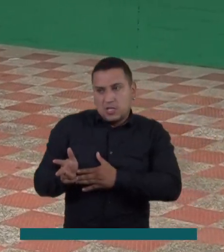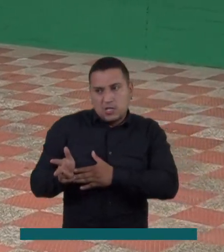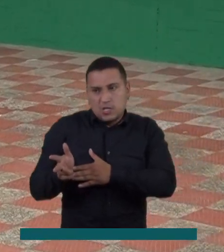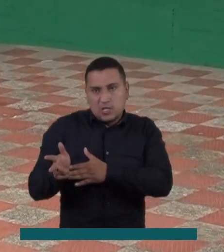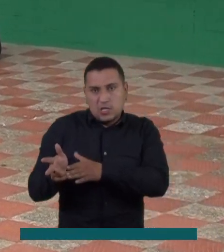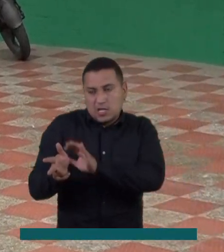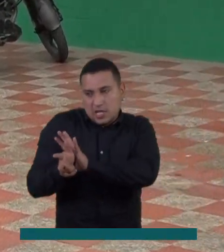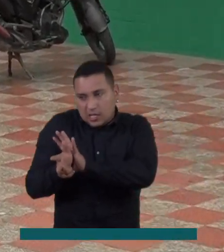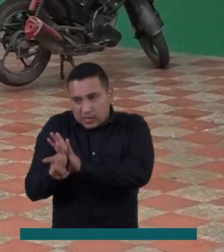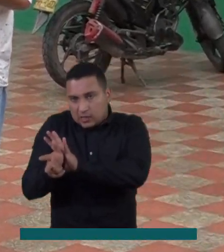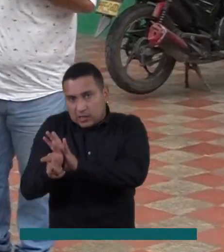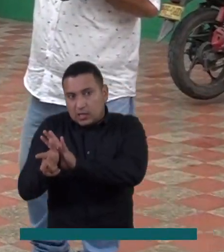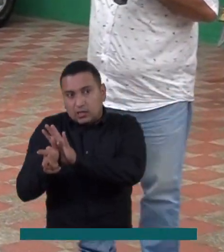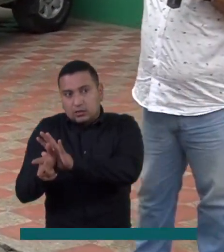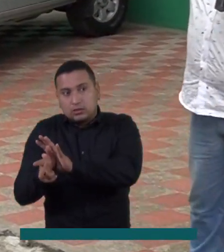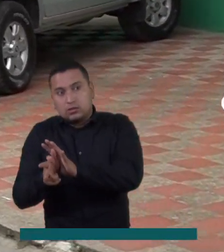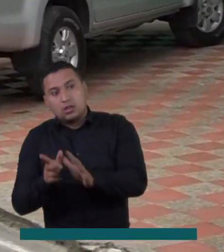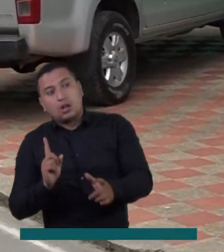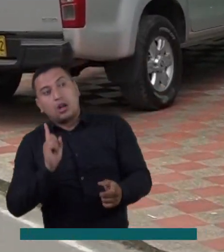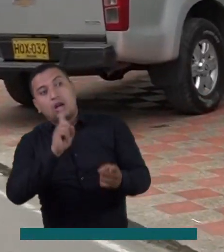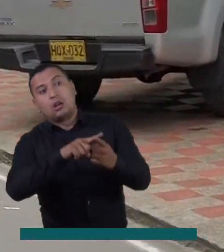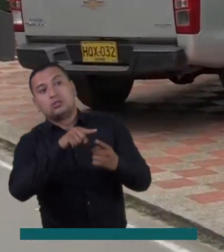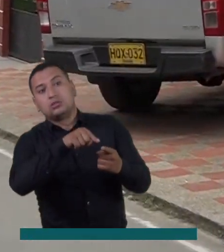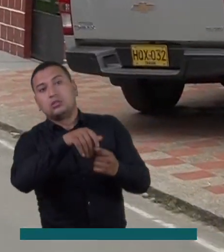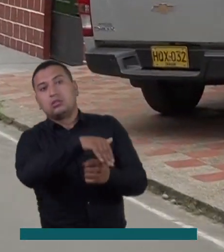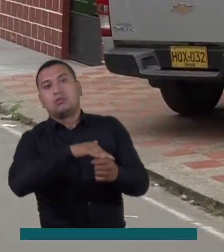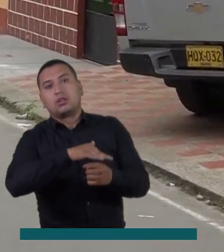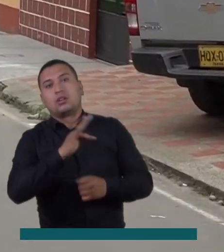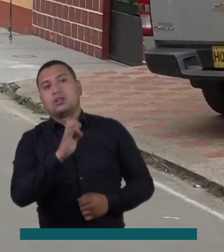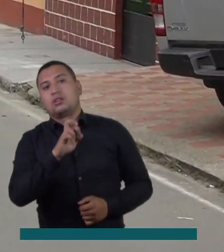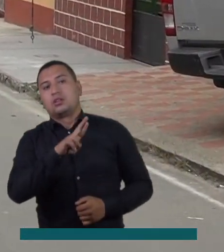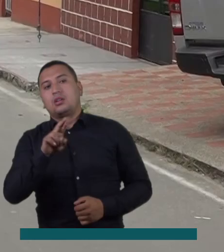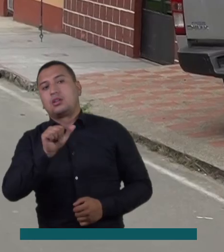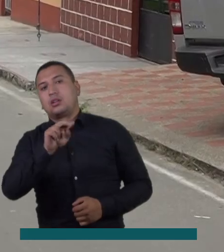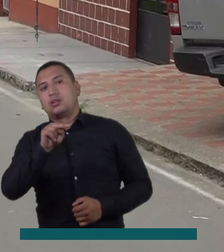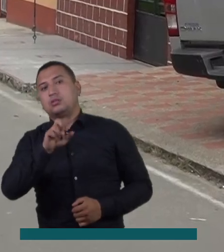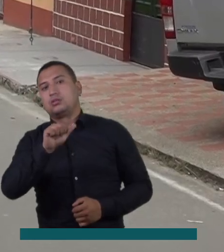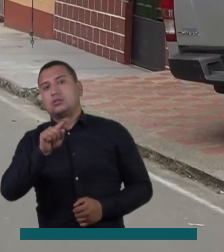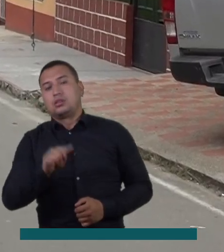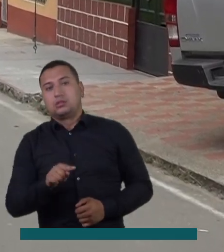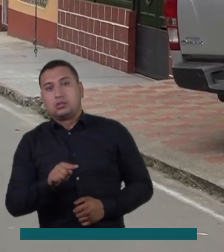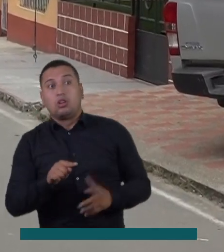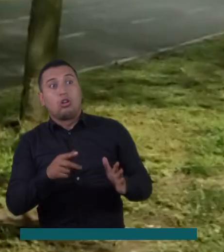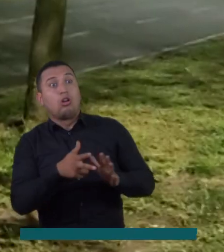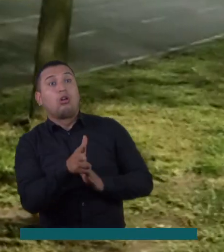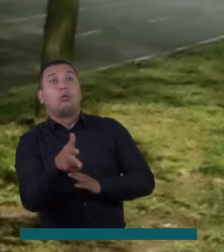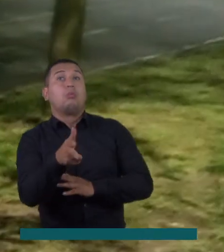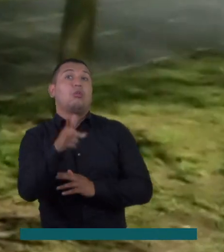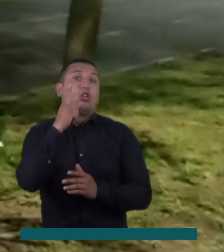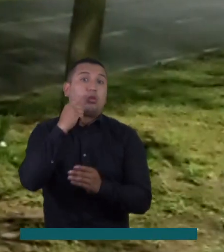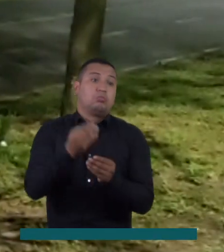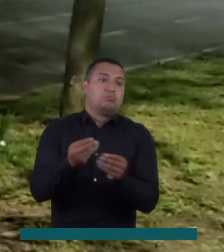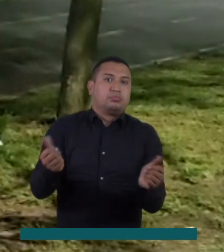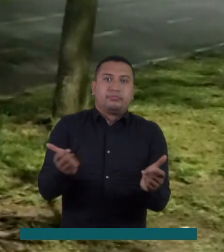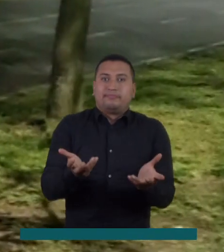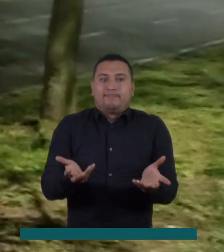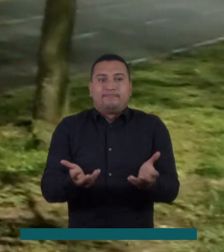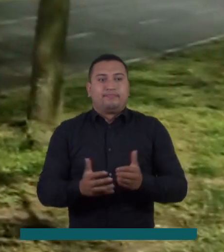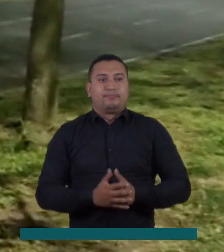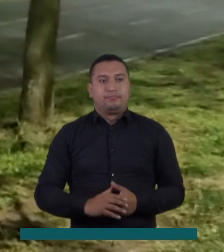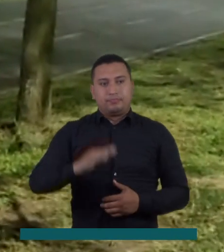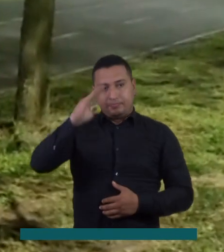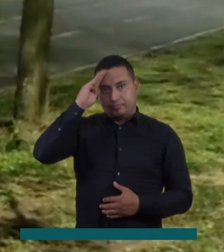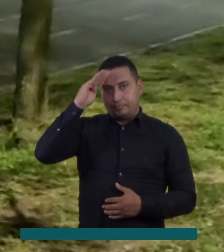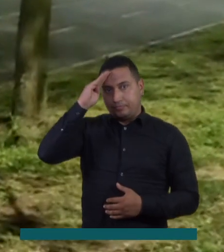esta calle hacia esa parte del barrio Terrazas del Tejar sin que hasta el momento se conozca de su paradero. La policía